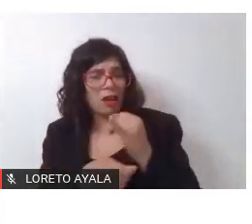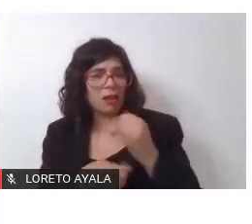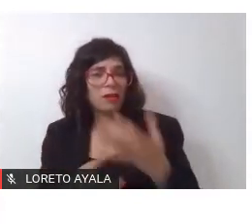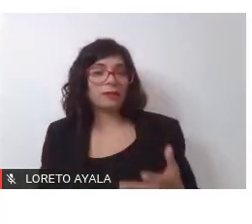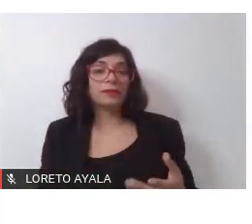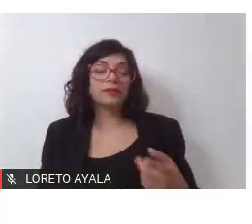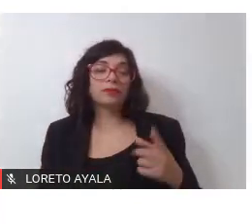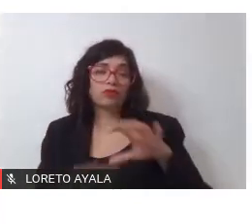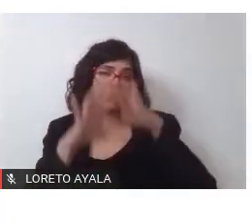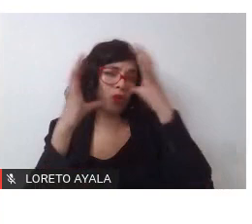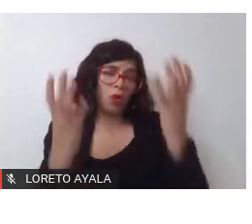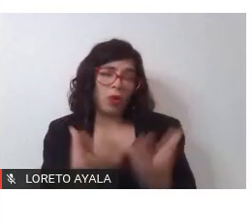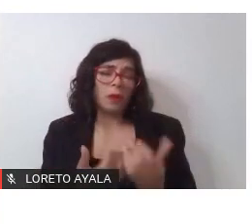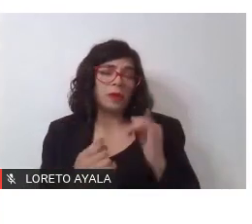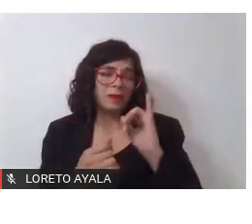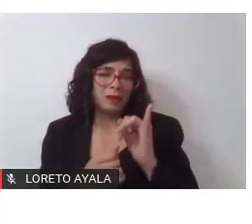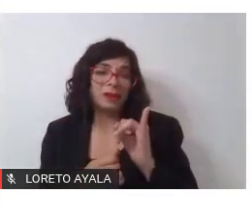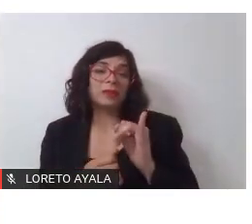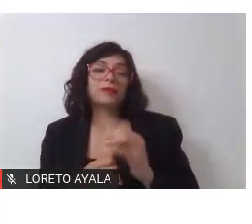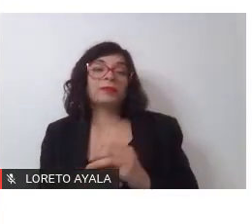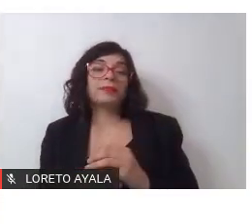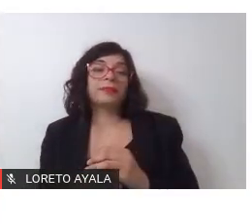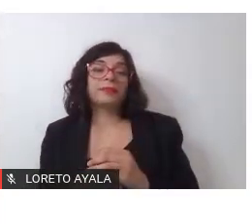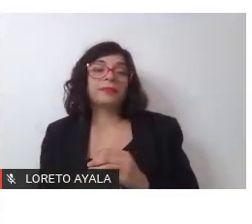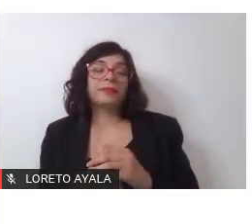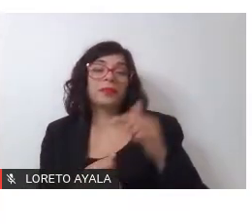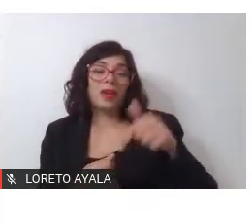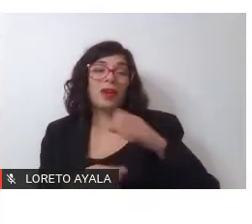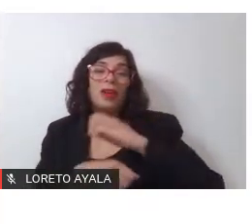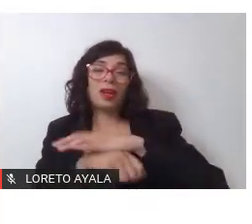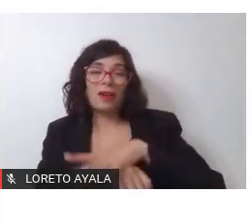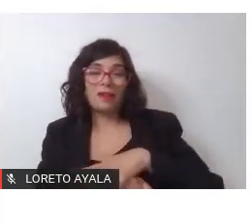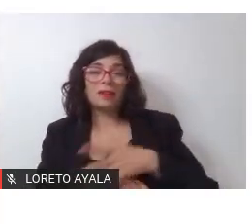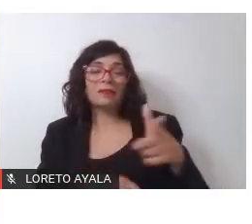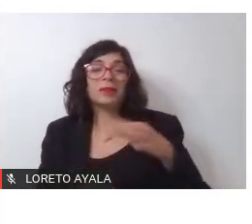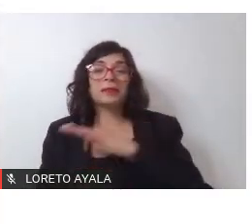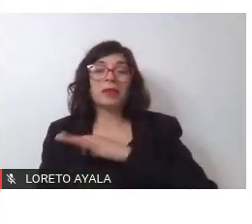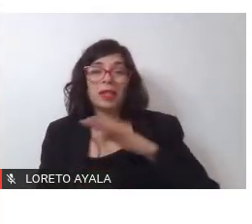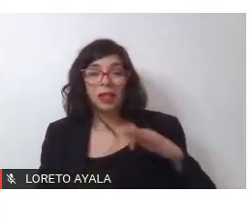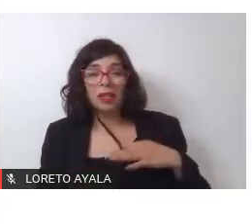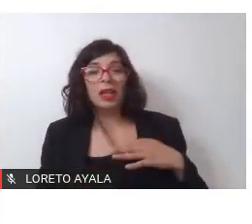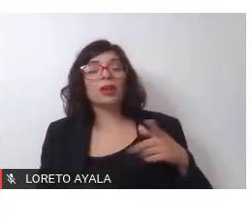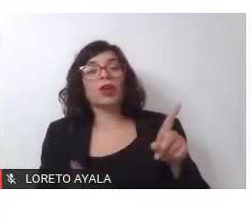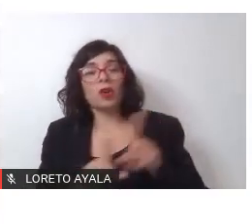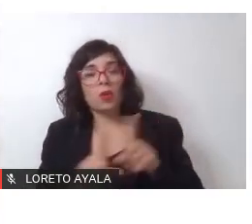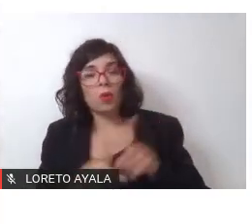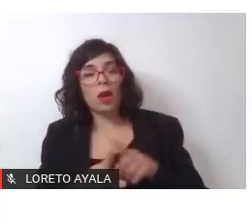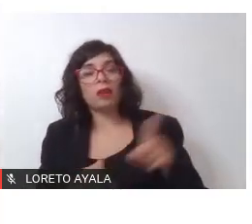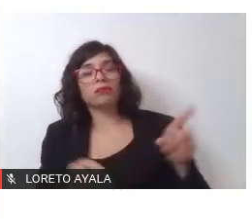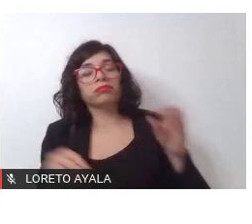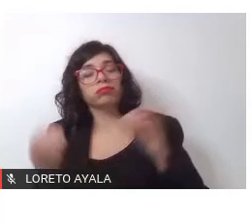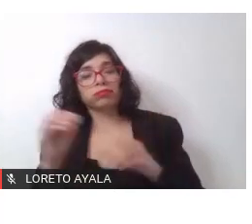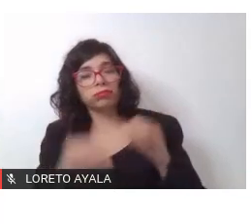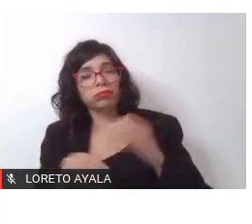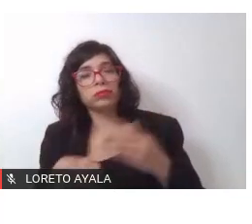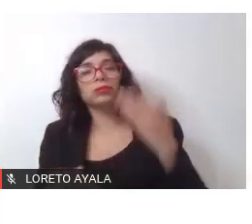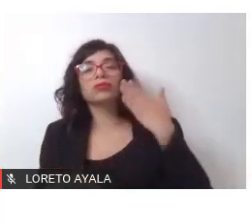desde todo el mundo. ¿Ya? Hoy día en pandemia, el ministerio se ha encargado igual de generar